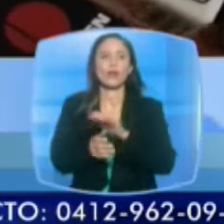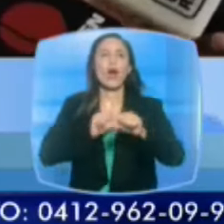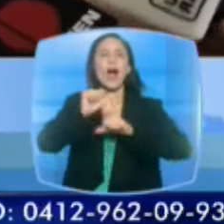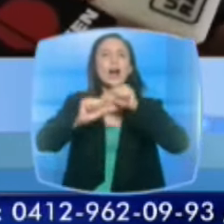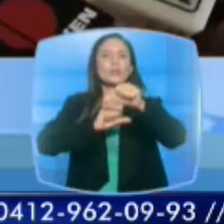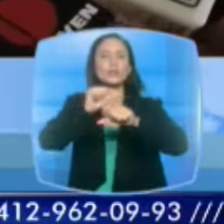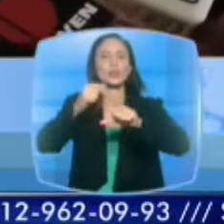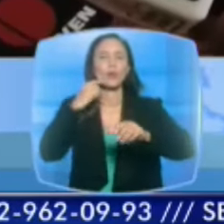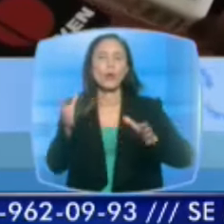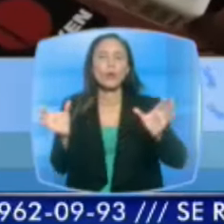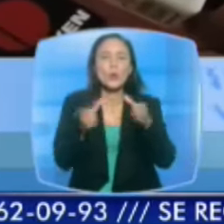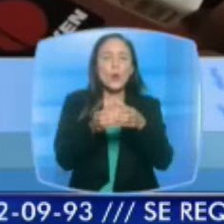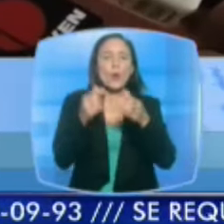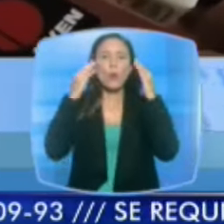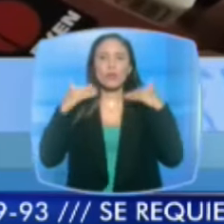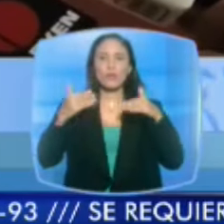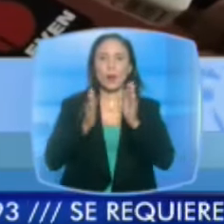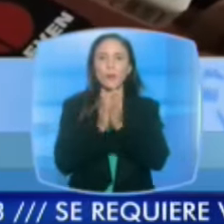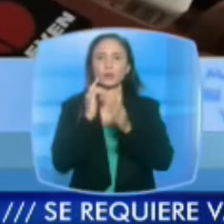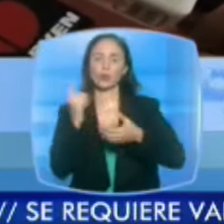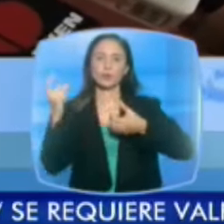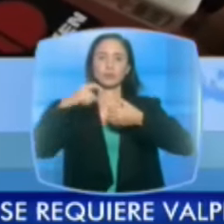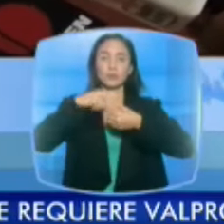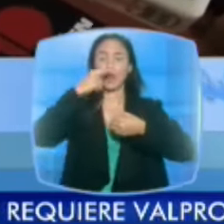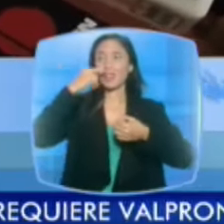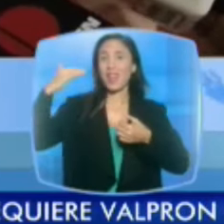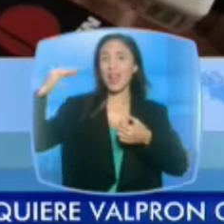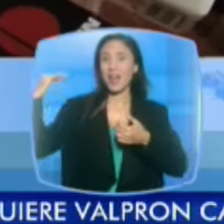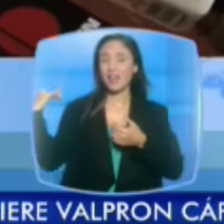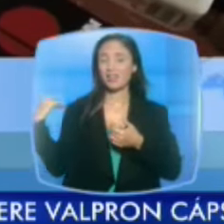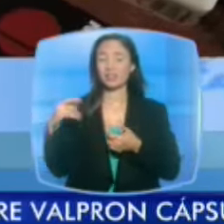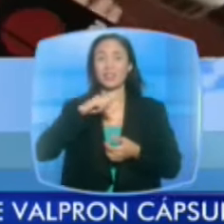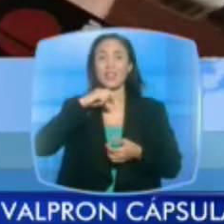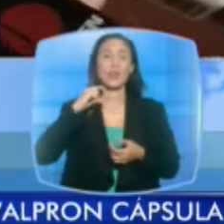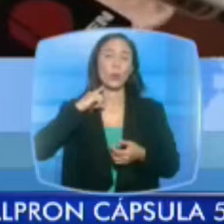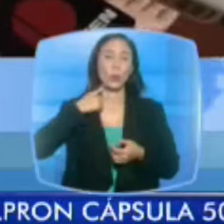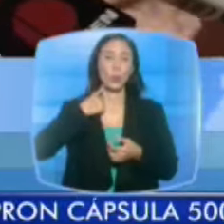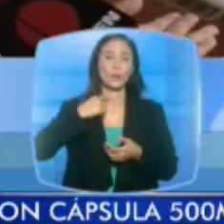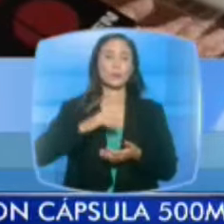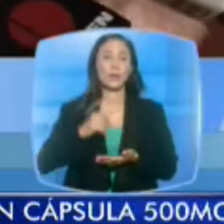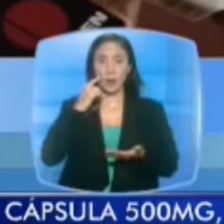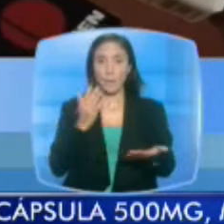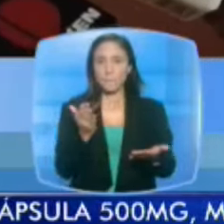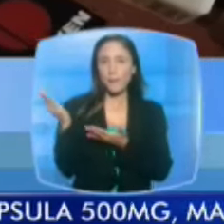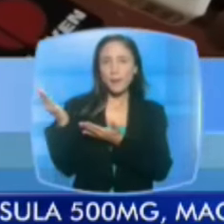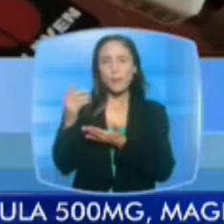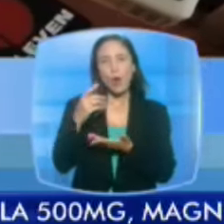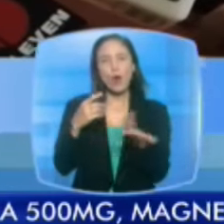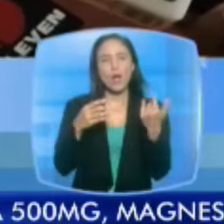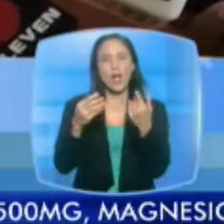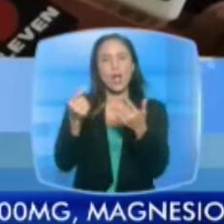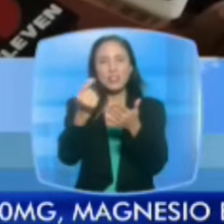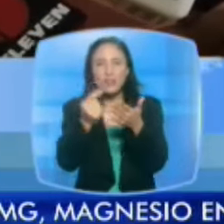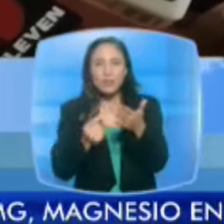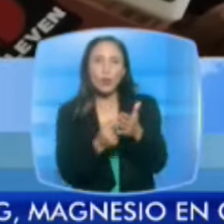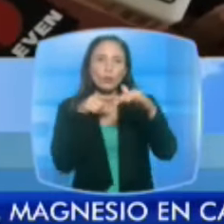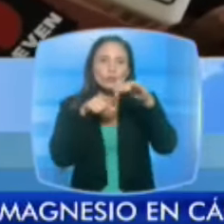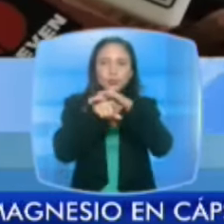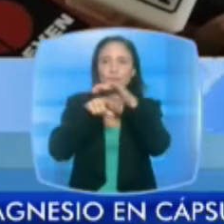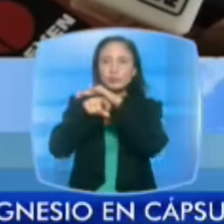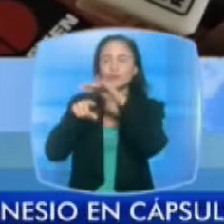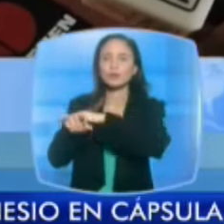Sociedad Divina Pastora y de algunos devotos de esa época. Aquí encontramos a la peregrina, la cual es la que sale a los